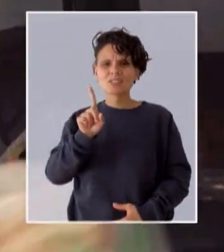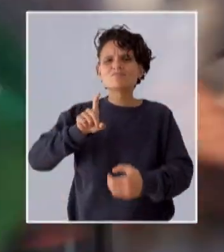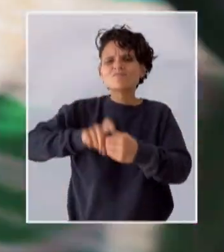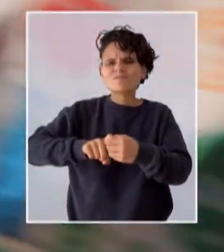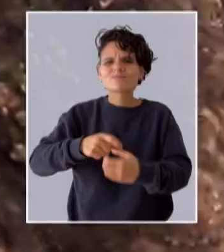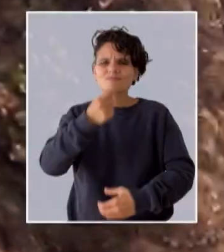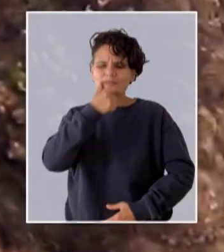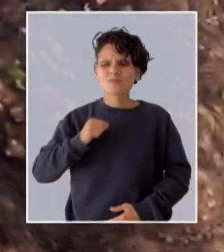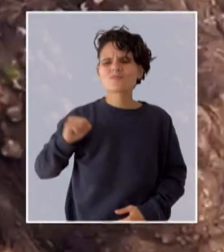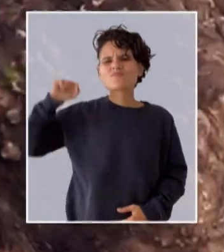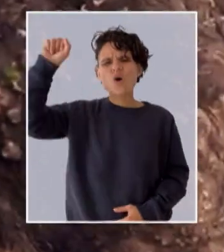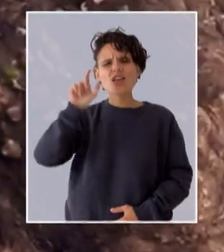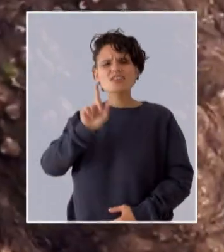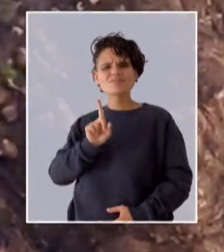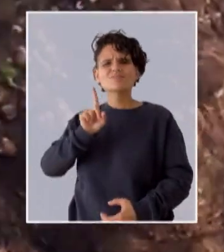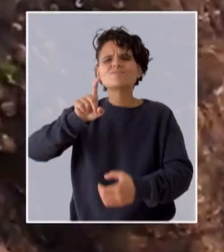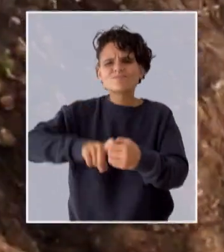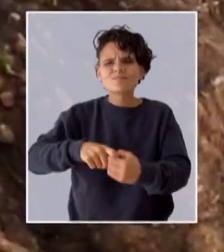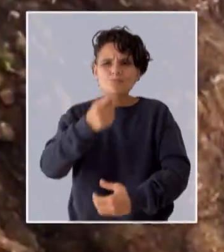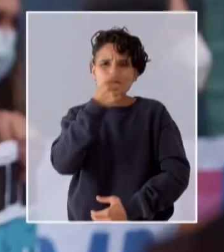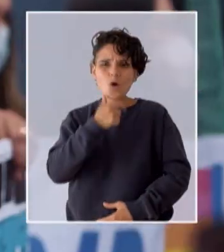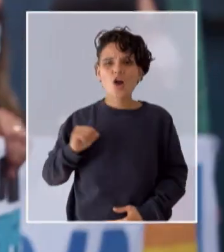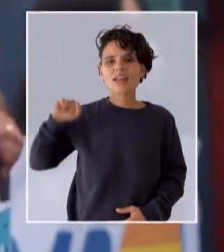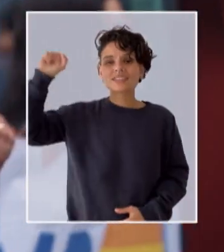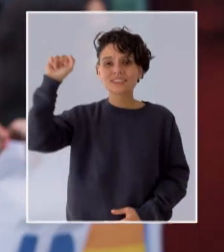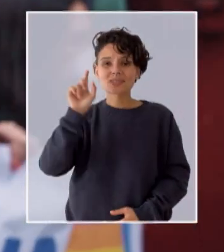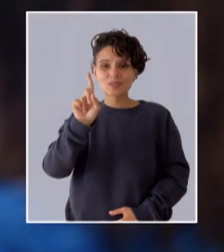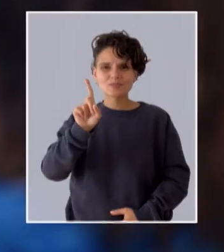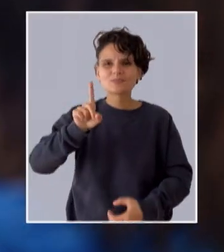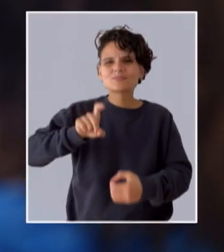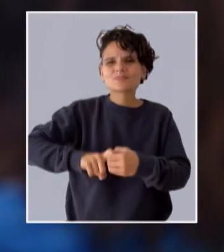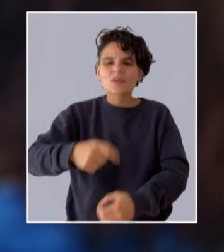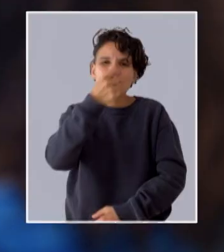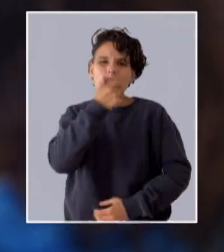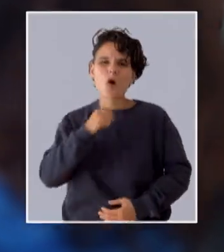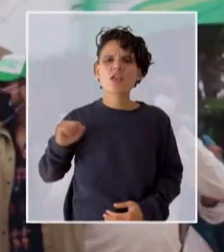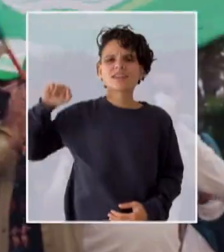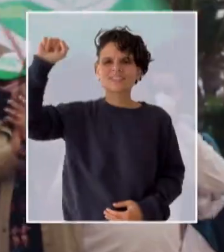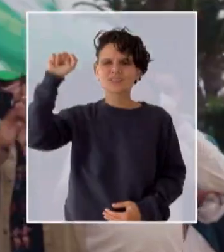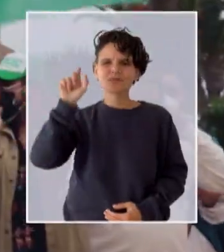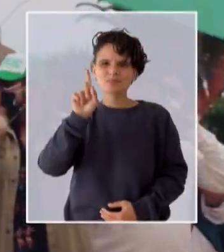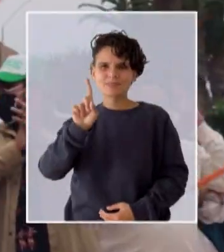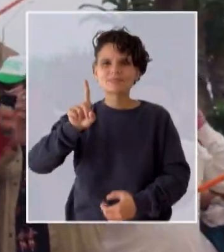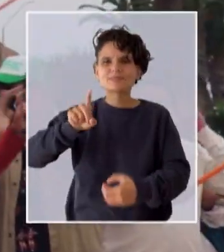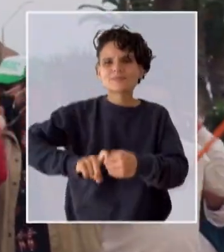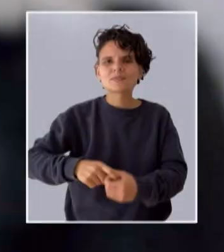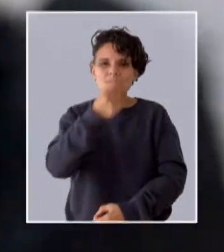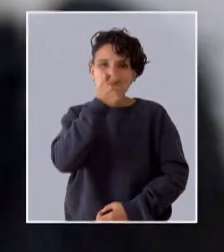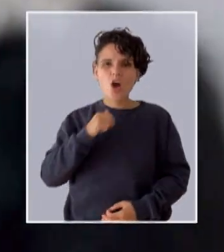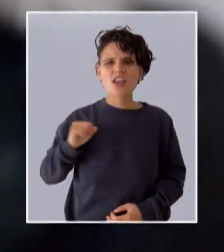Boric, me uno con Boric. Me uno con Boric, me uno con Boric.